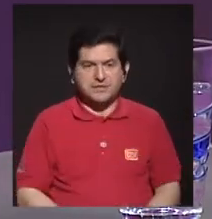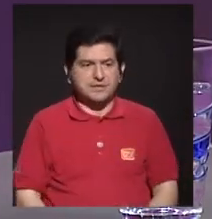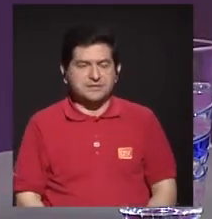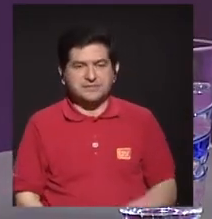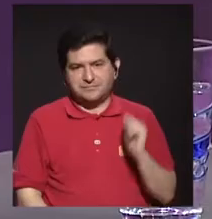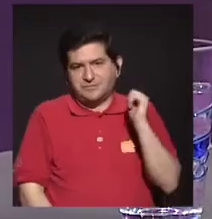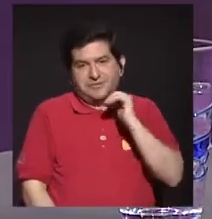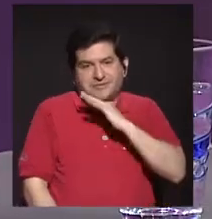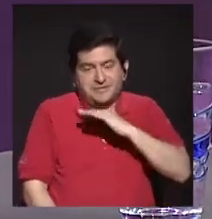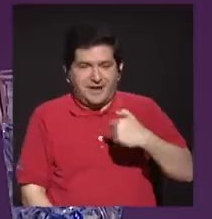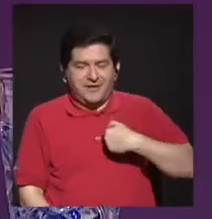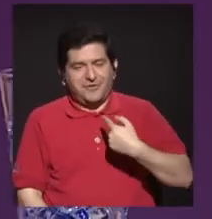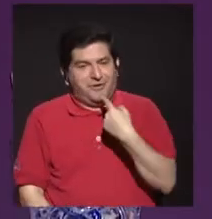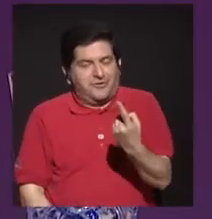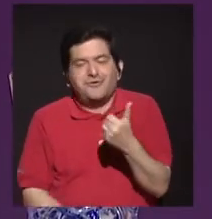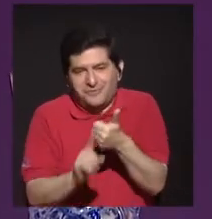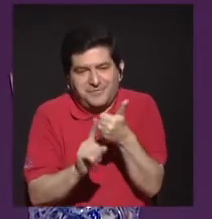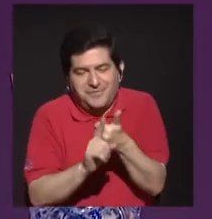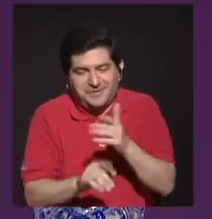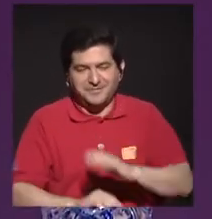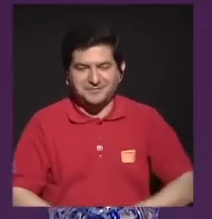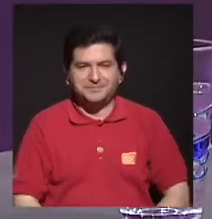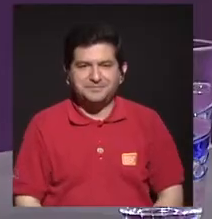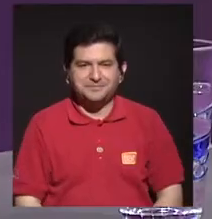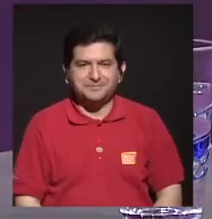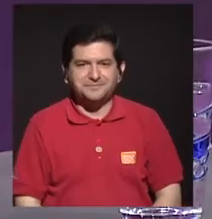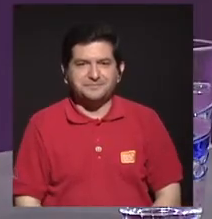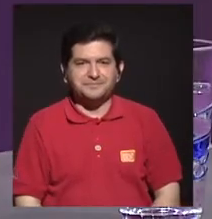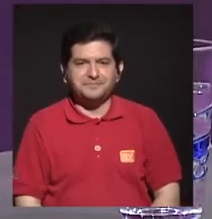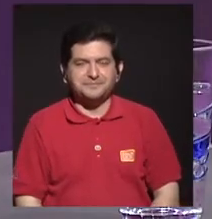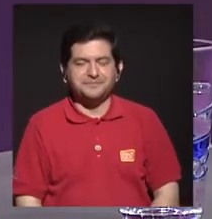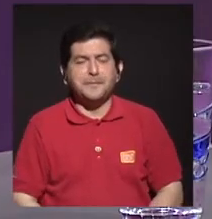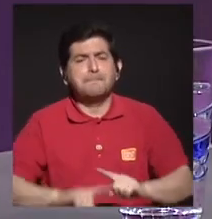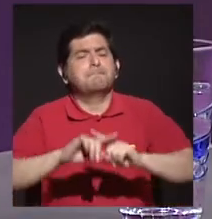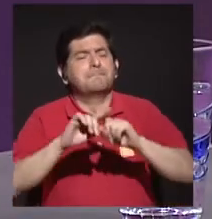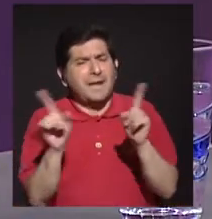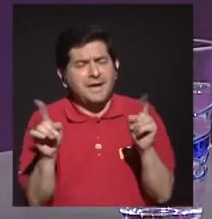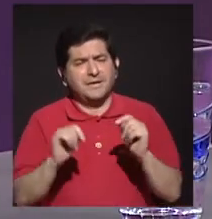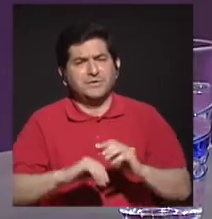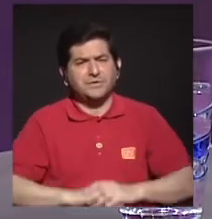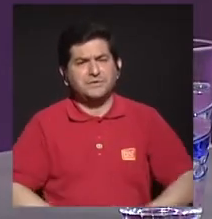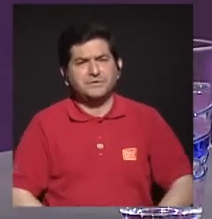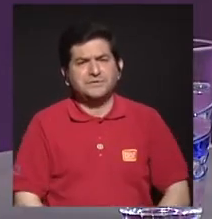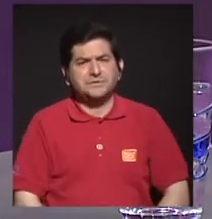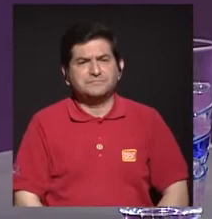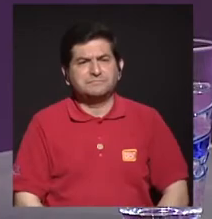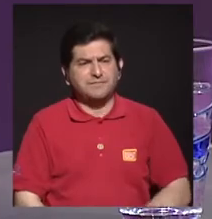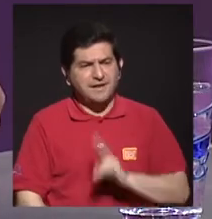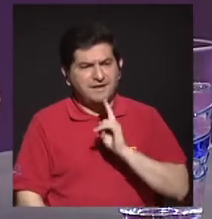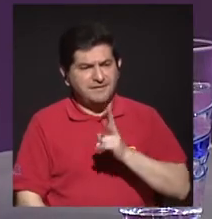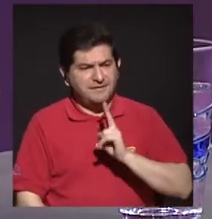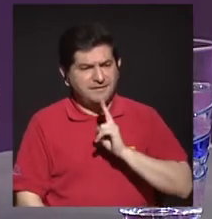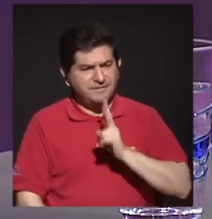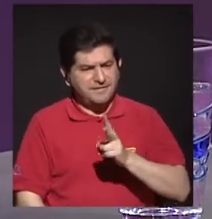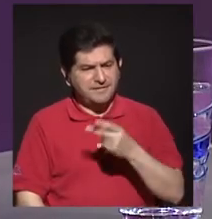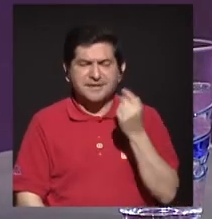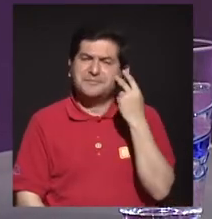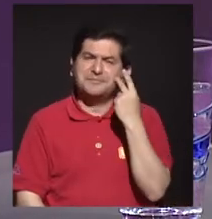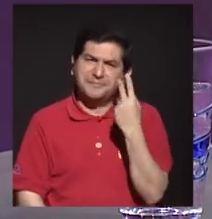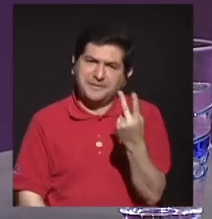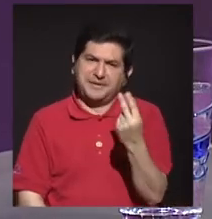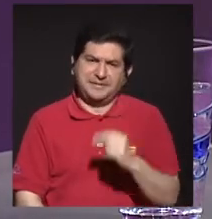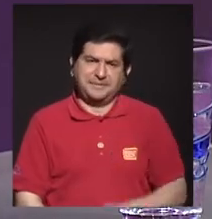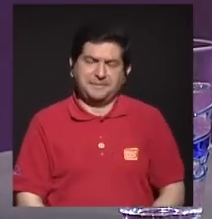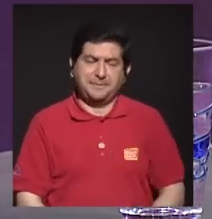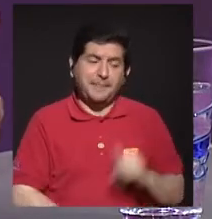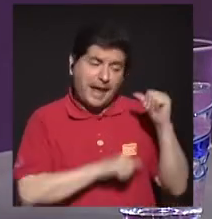raro que yo lo diga. Es un poco raro que yo lo diga, pero uh-huh, realmente, vamos a ver, en